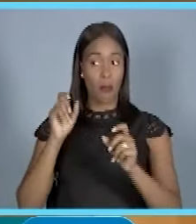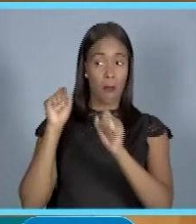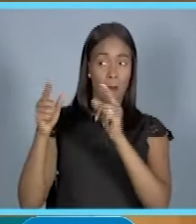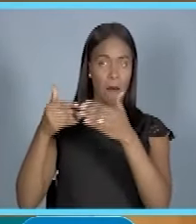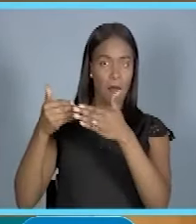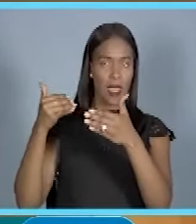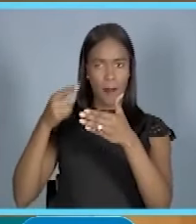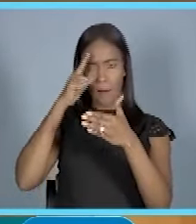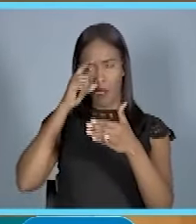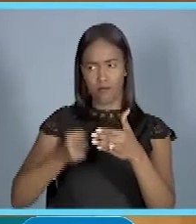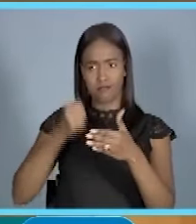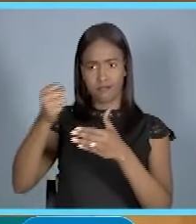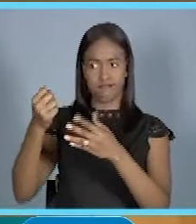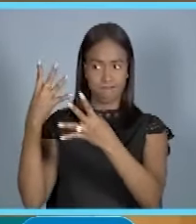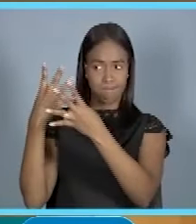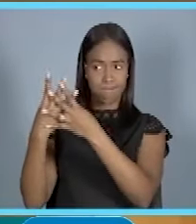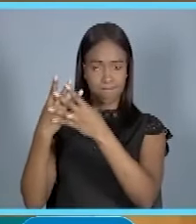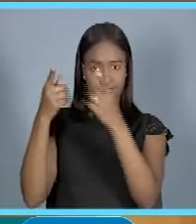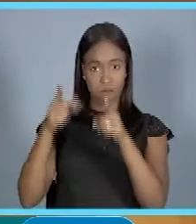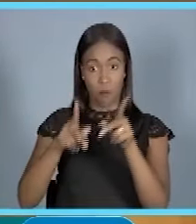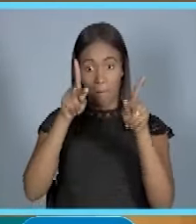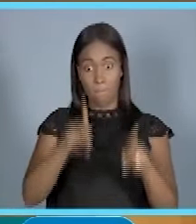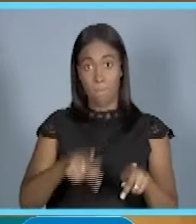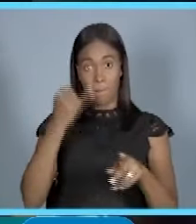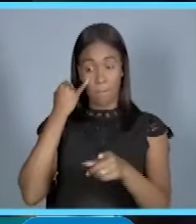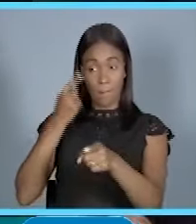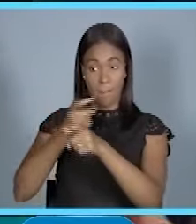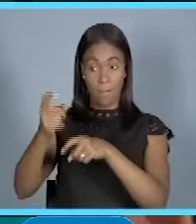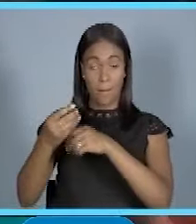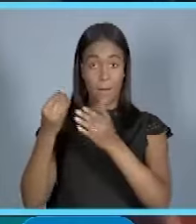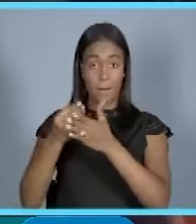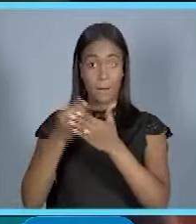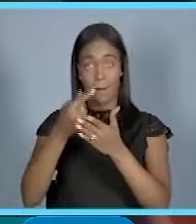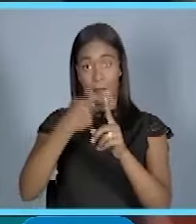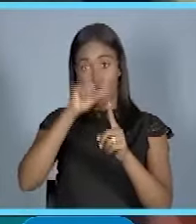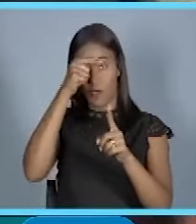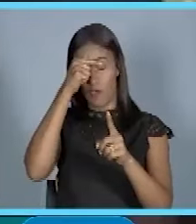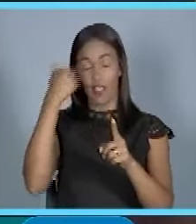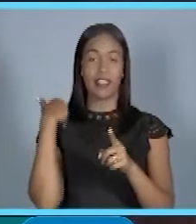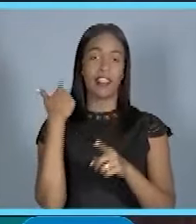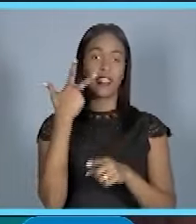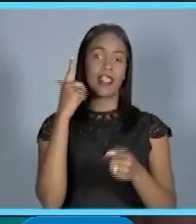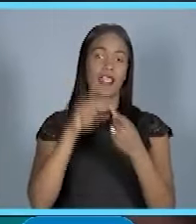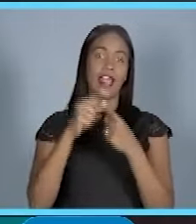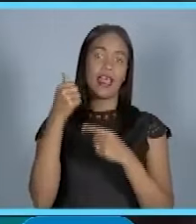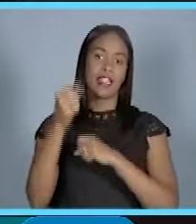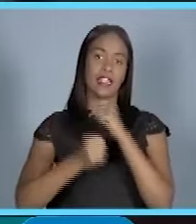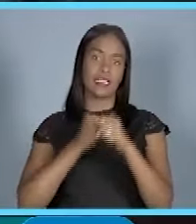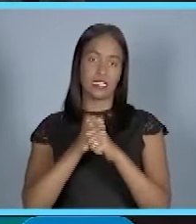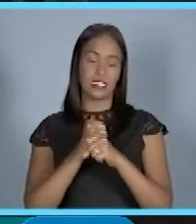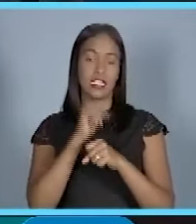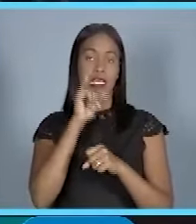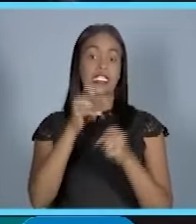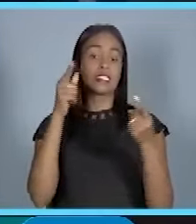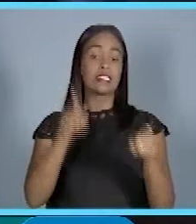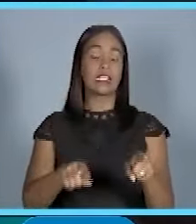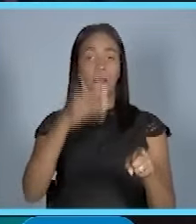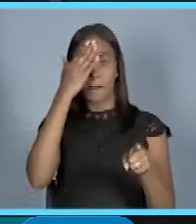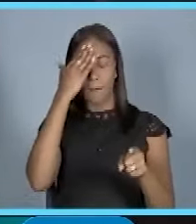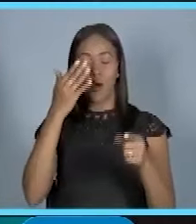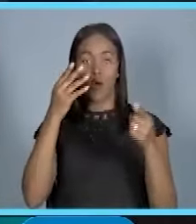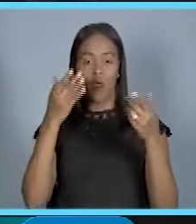la penalidad aplicable a una persona por estafa al Estado afirmaron que oscila entre 3 a 10 años. Esto a propósito del